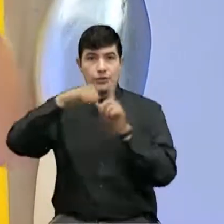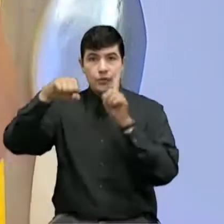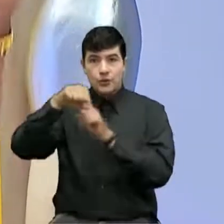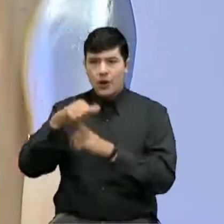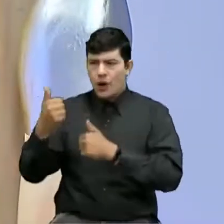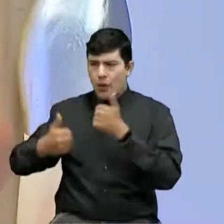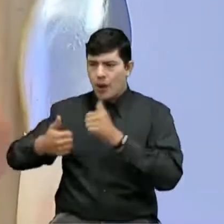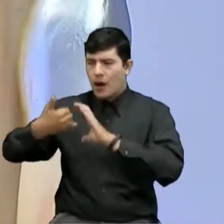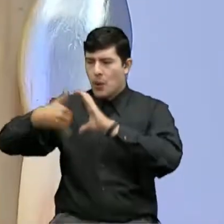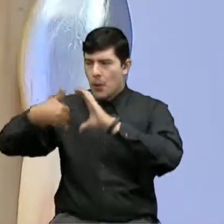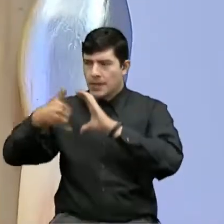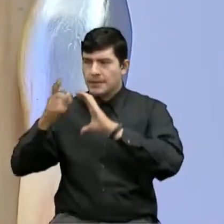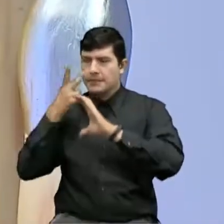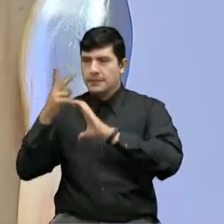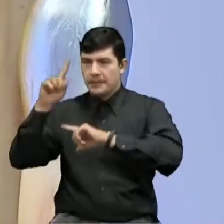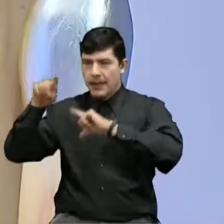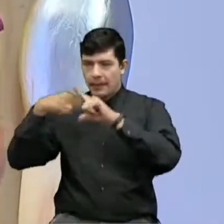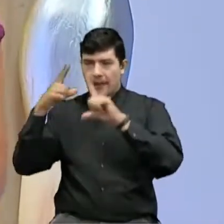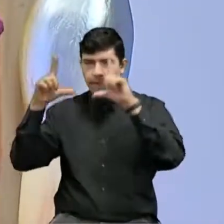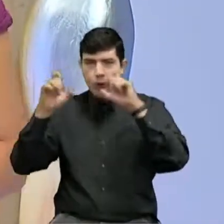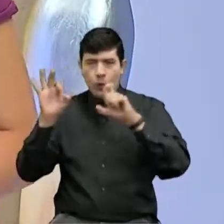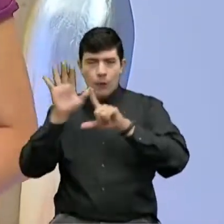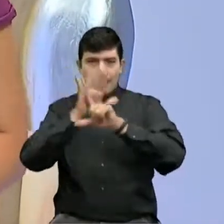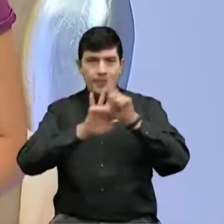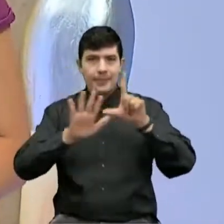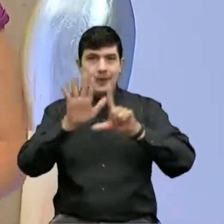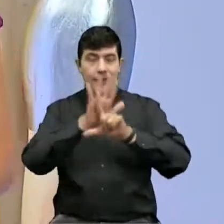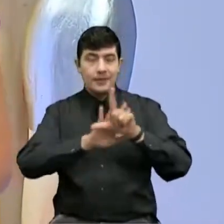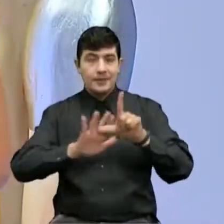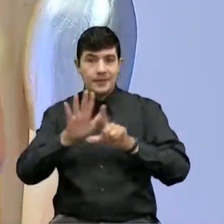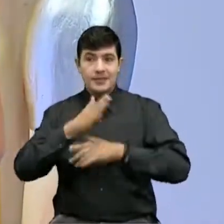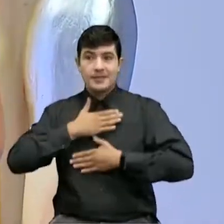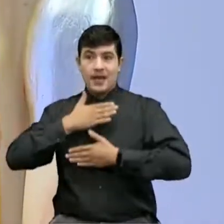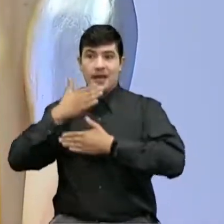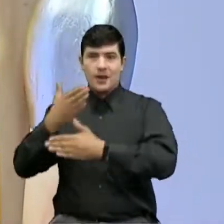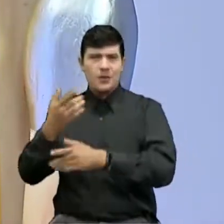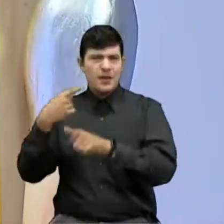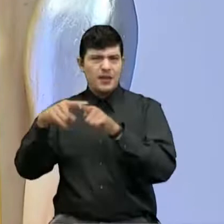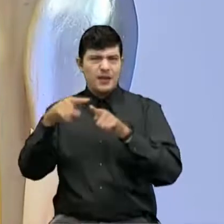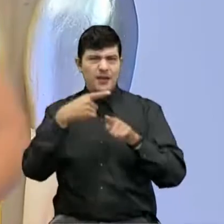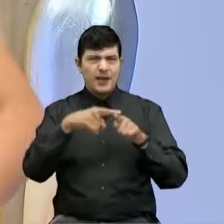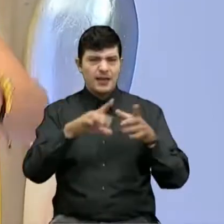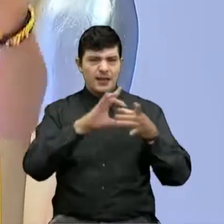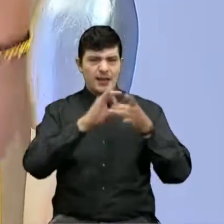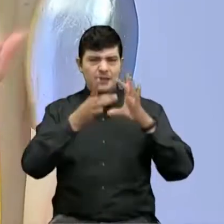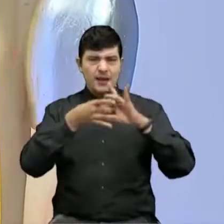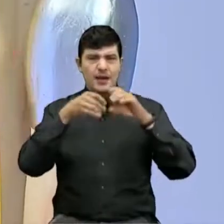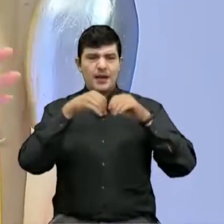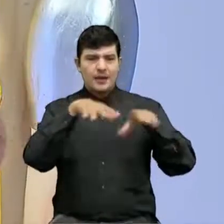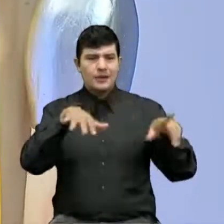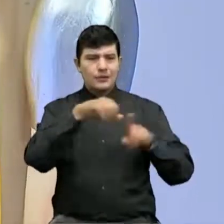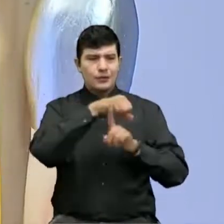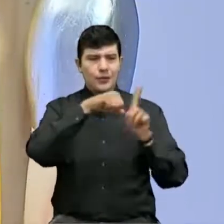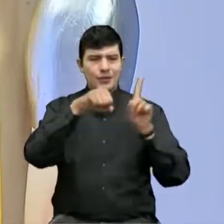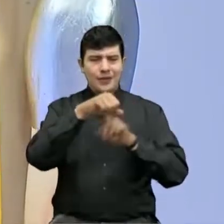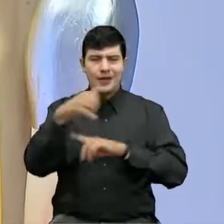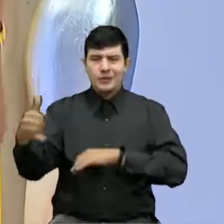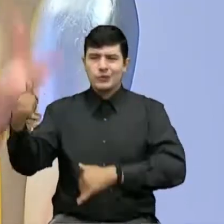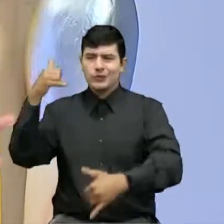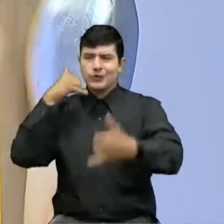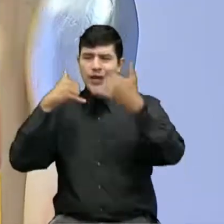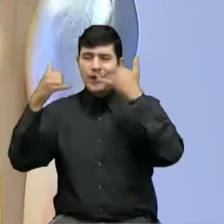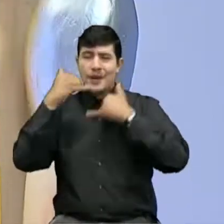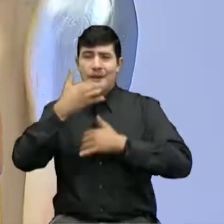través de WhatsApp, ellos nos envían sus fotos, sus videos, nos saludan por las diferentes redes, nos llaman. Bueno, en realidad